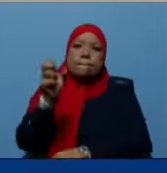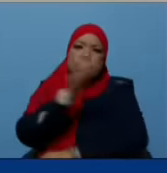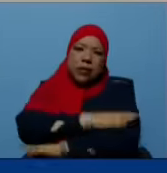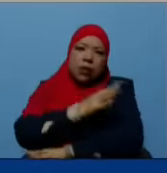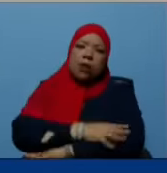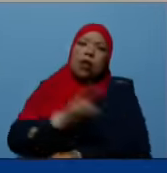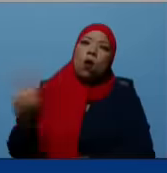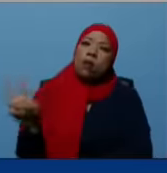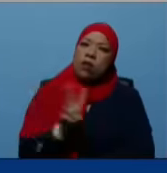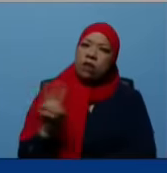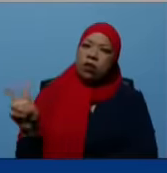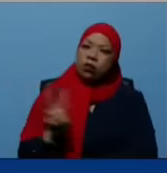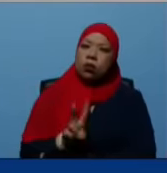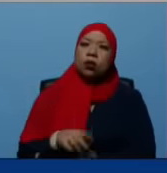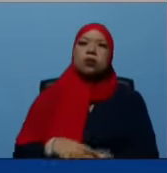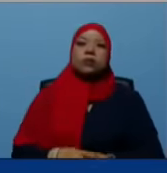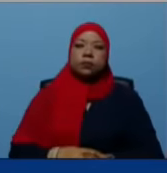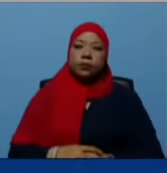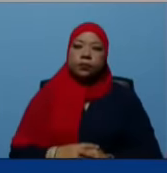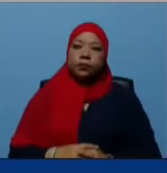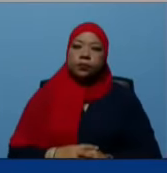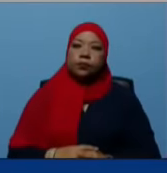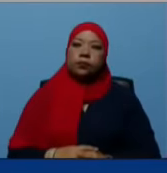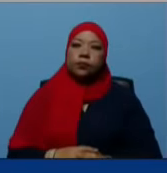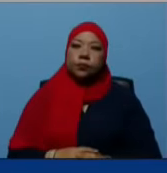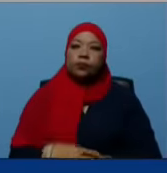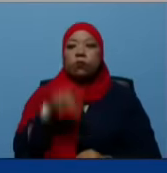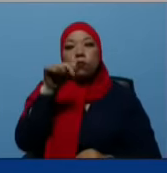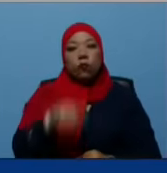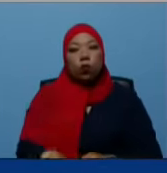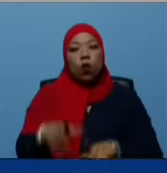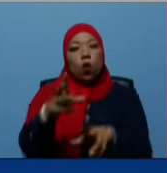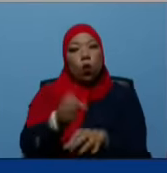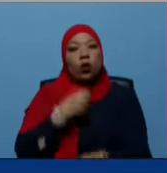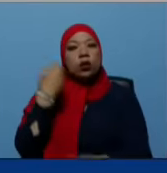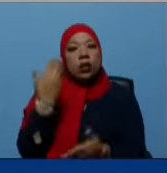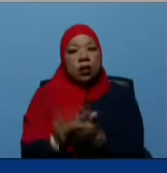venezolanista que hemos hoy